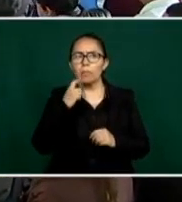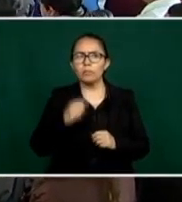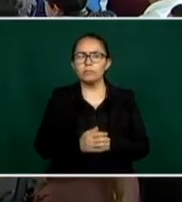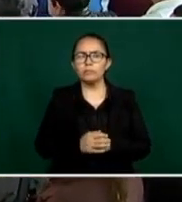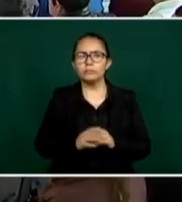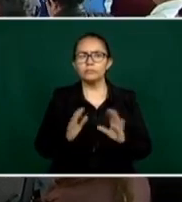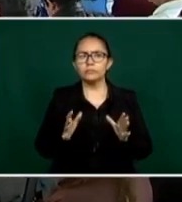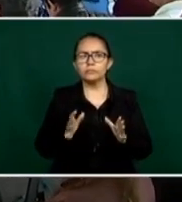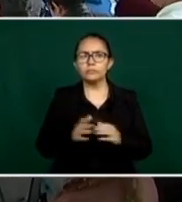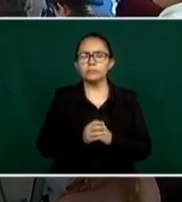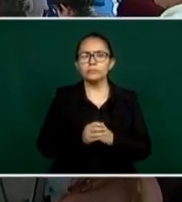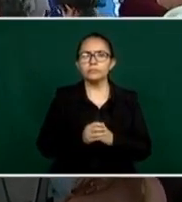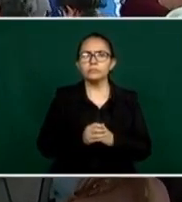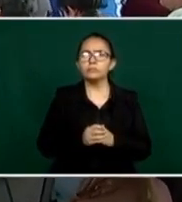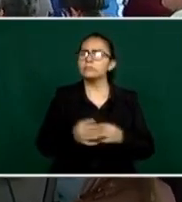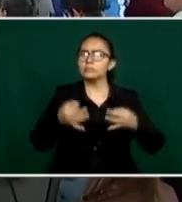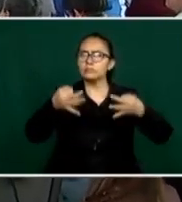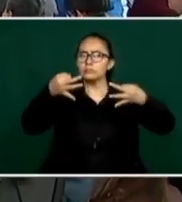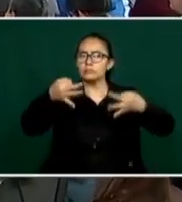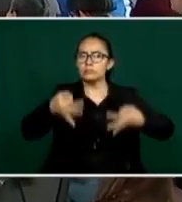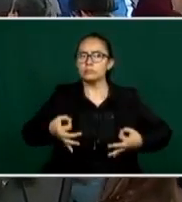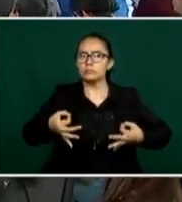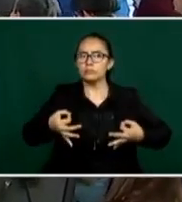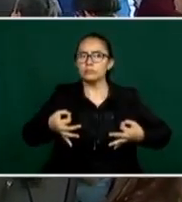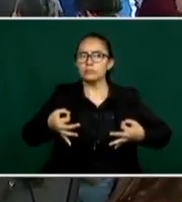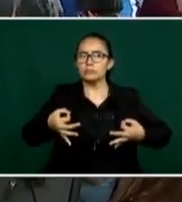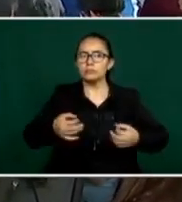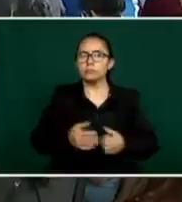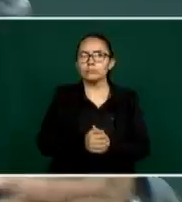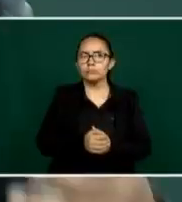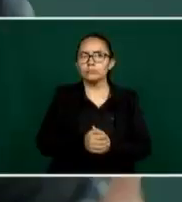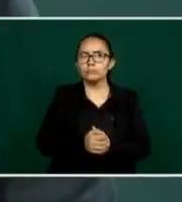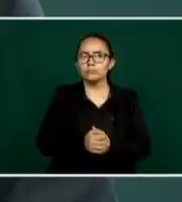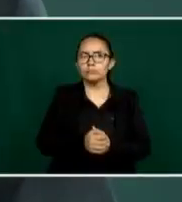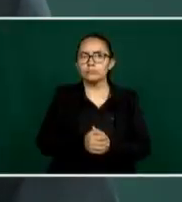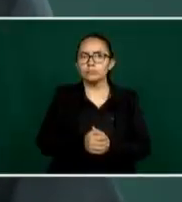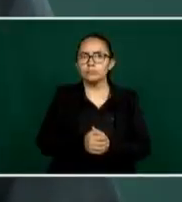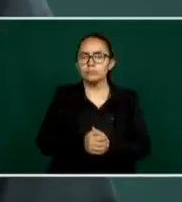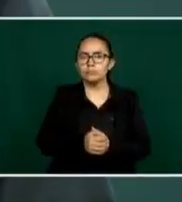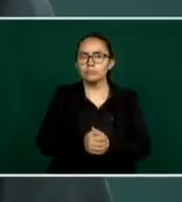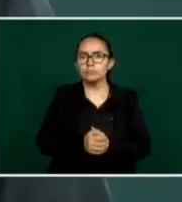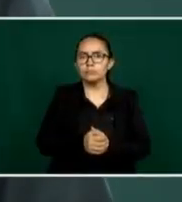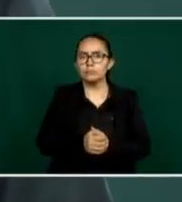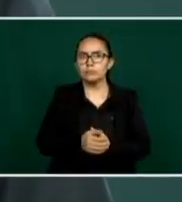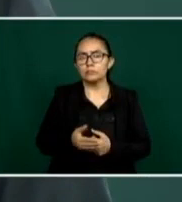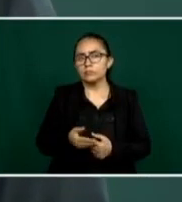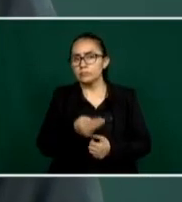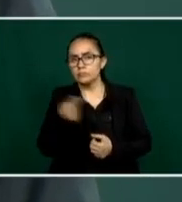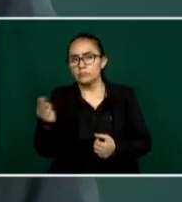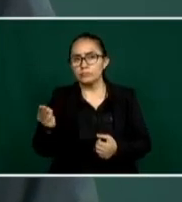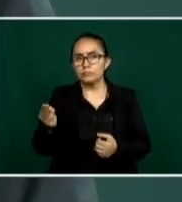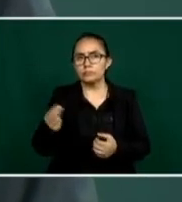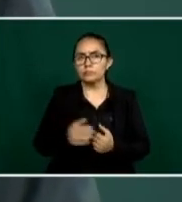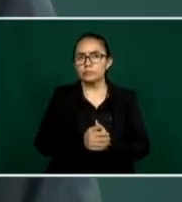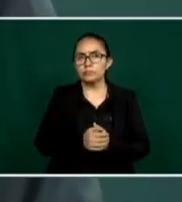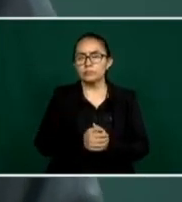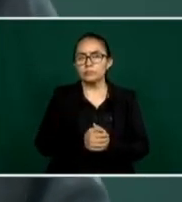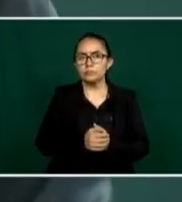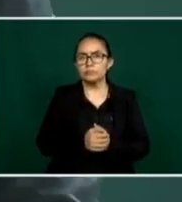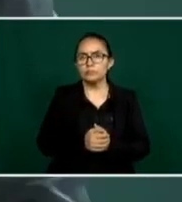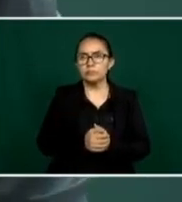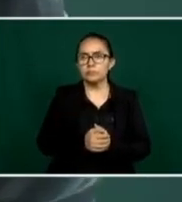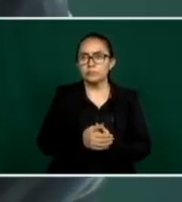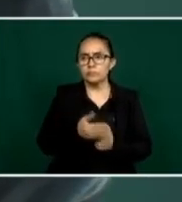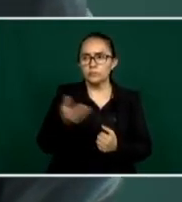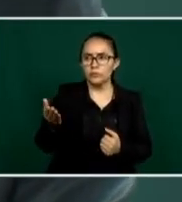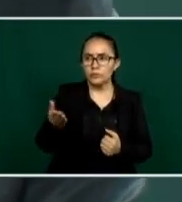Está oficializado. Nada más que, bueno, pues corresponde a ustedes hacer la investigación,